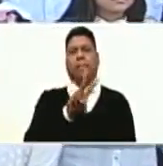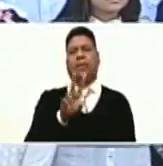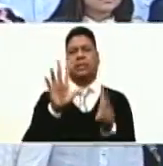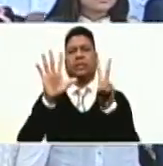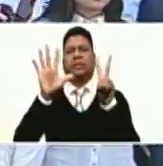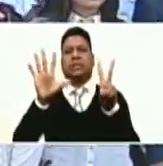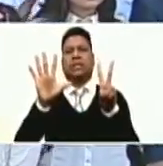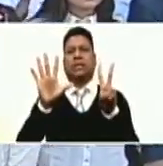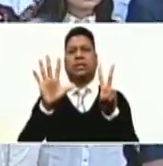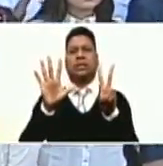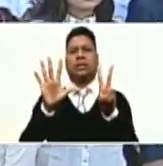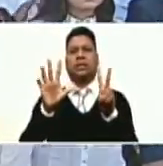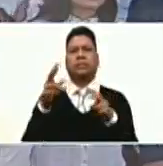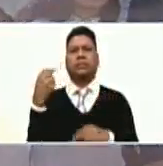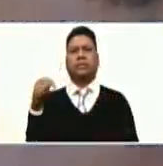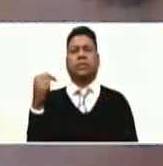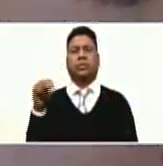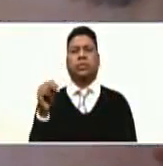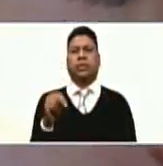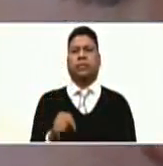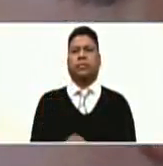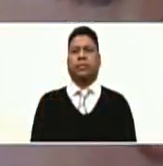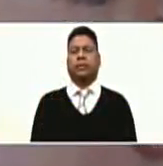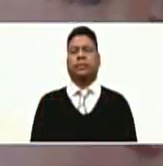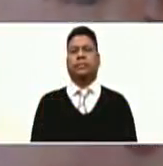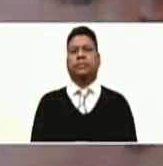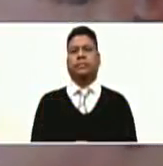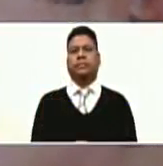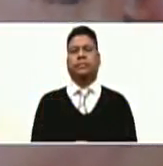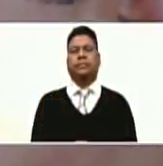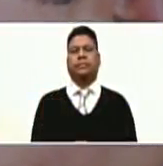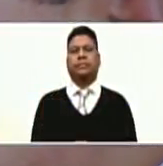muy cercanos del comandante Hugo Chávez, han